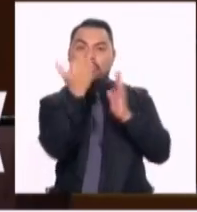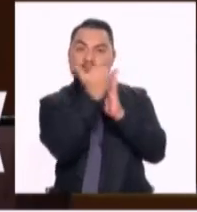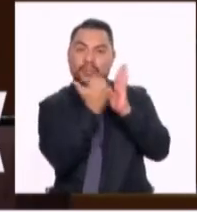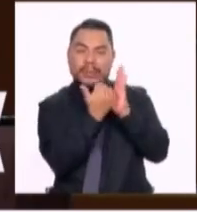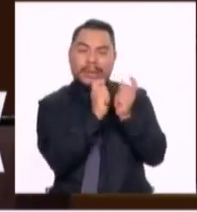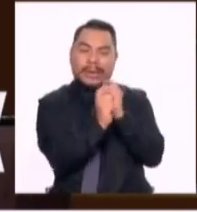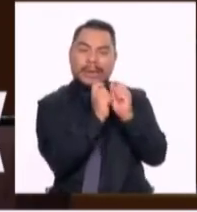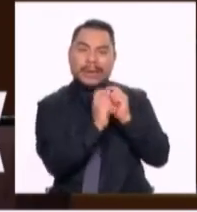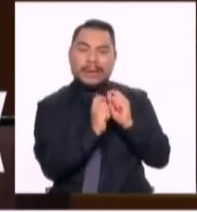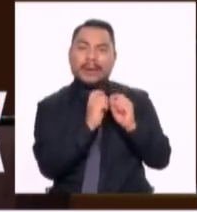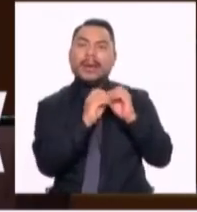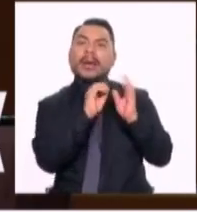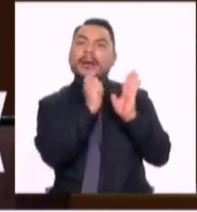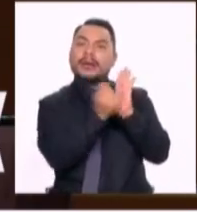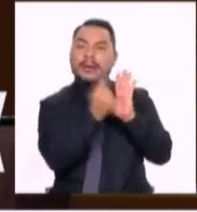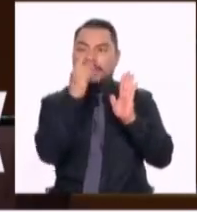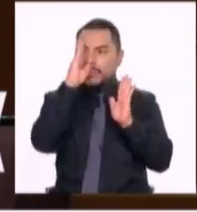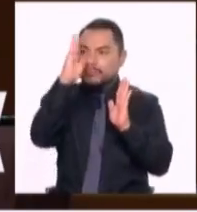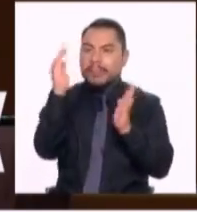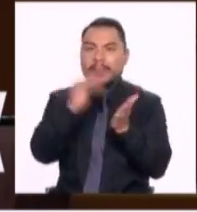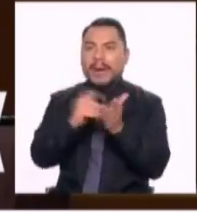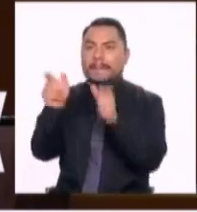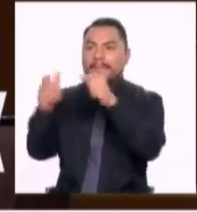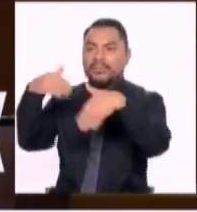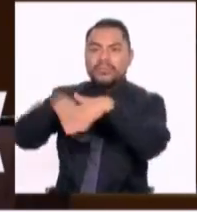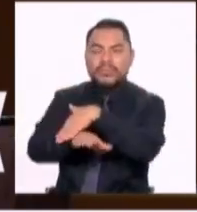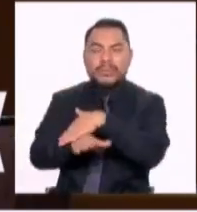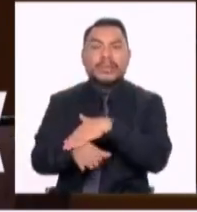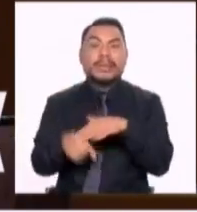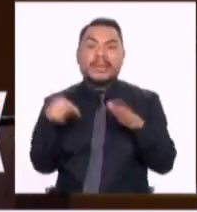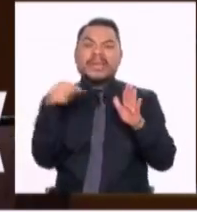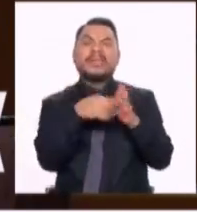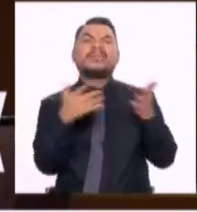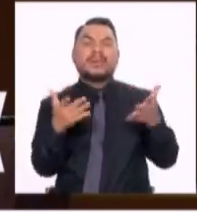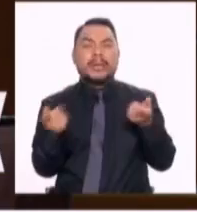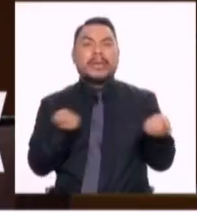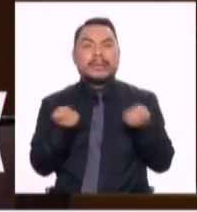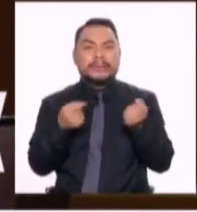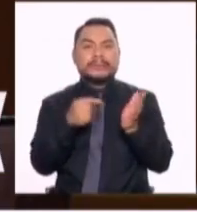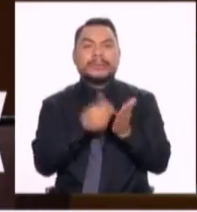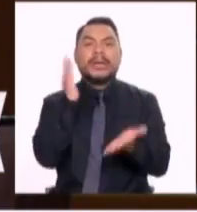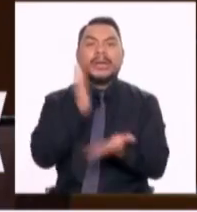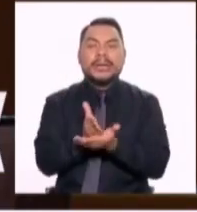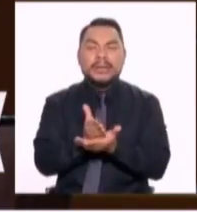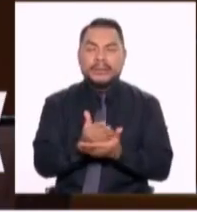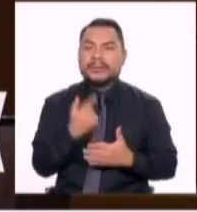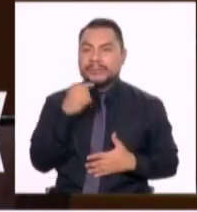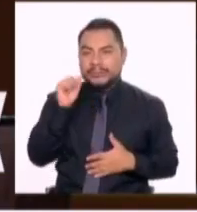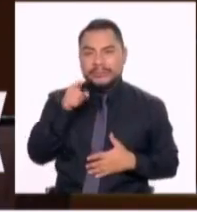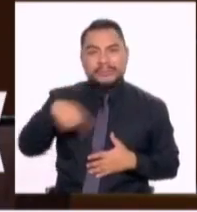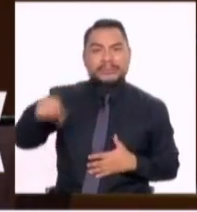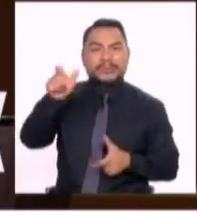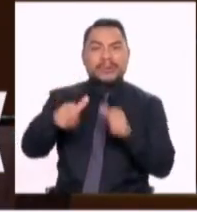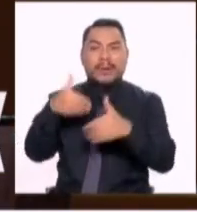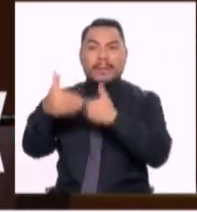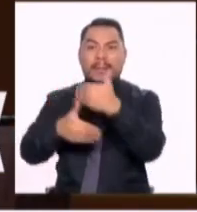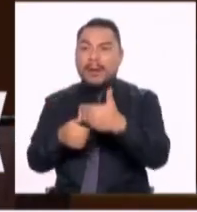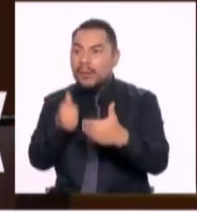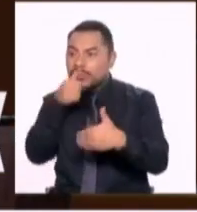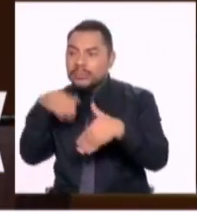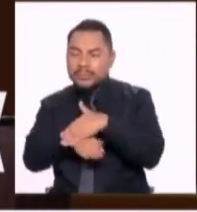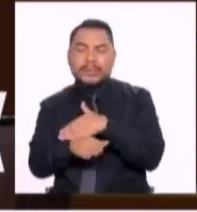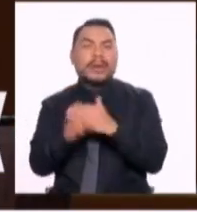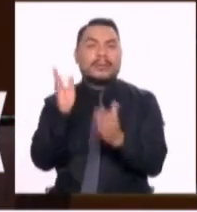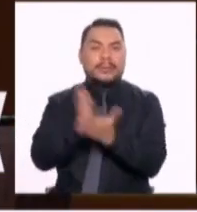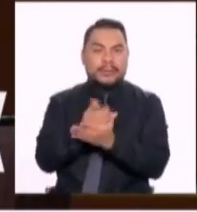Y sin embargo, estamos así arruinados económicamente. Tenemos oro, tenemos plata, tenemos